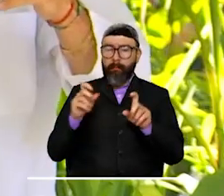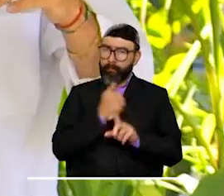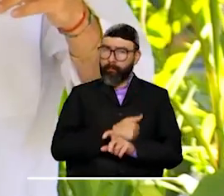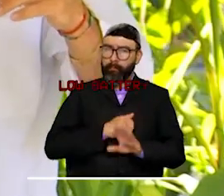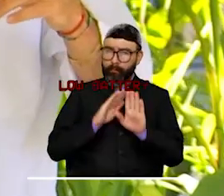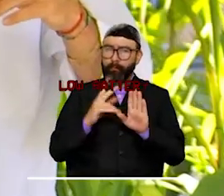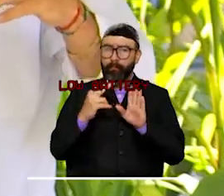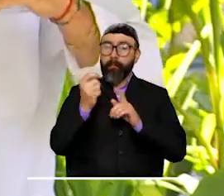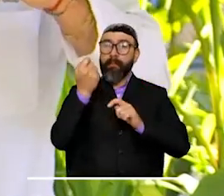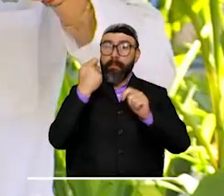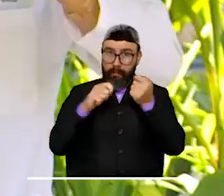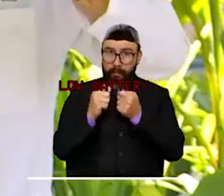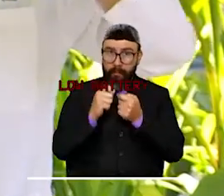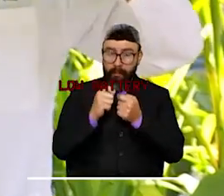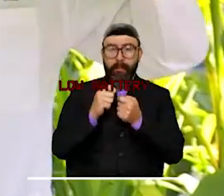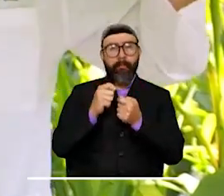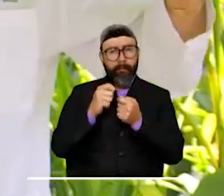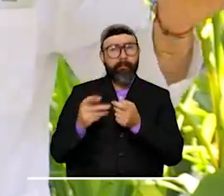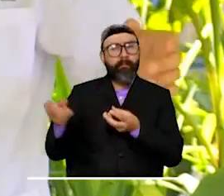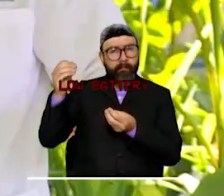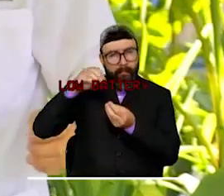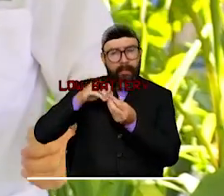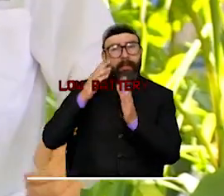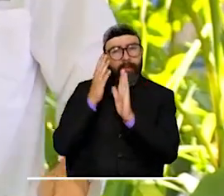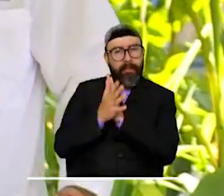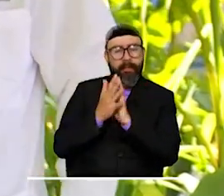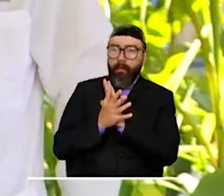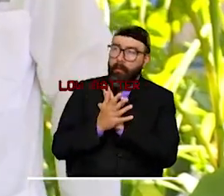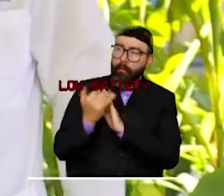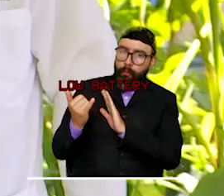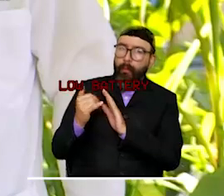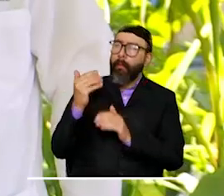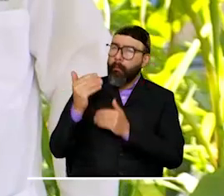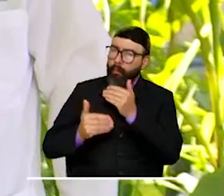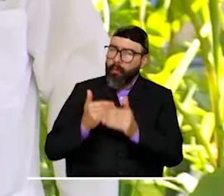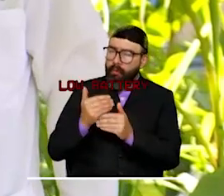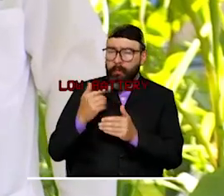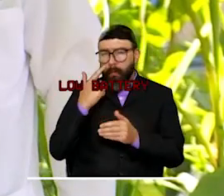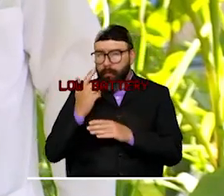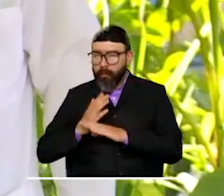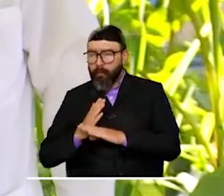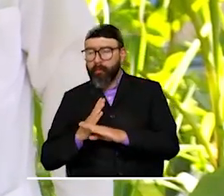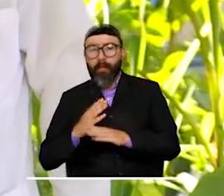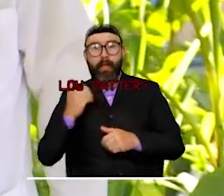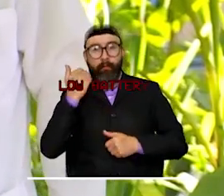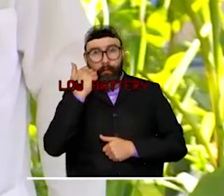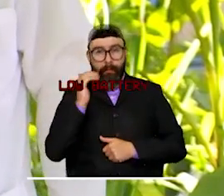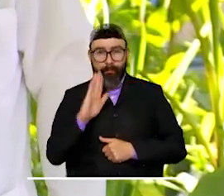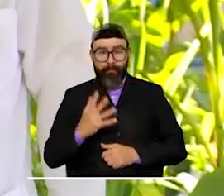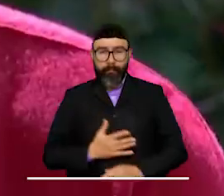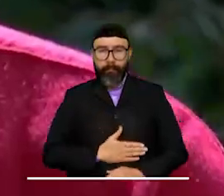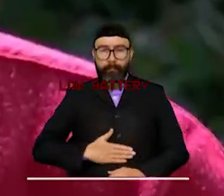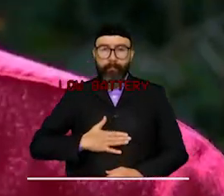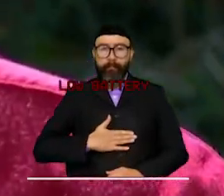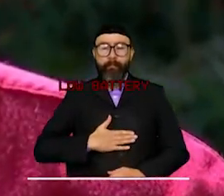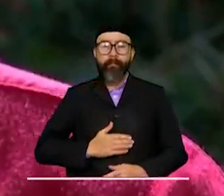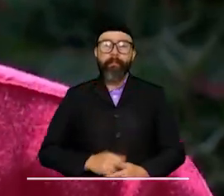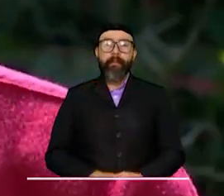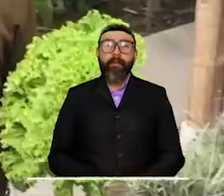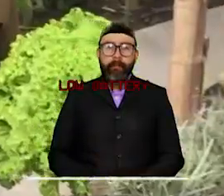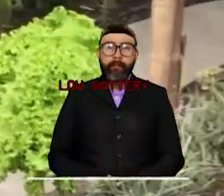estas notas saludables para que continuemos hablando de este proceso preventivo de la enfermedad gástrica.